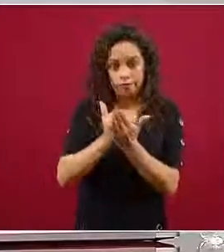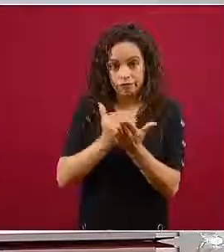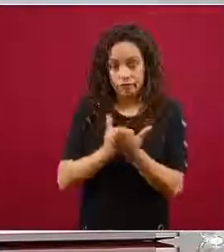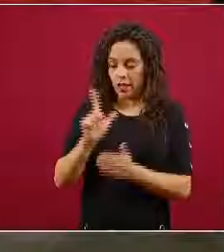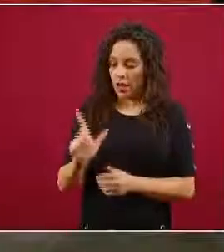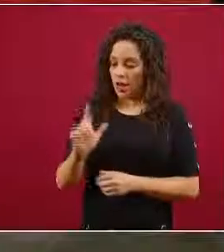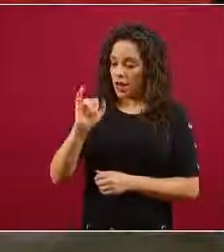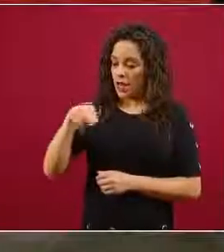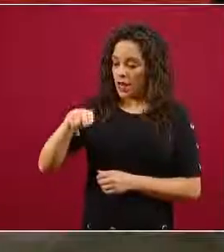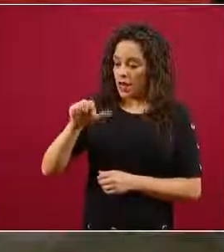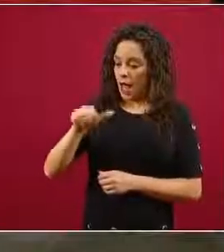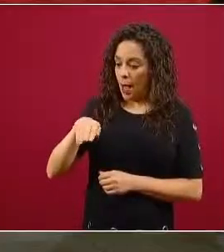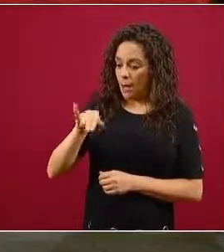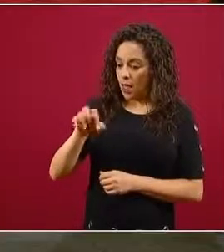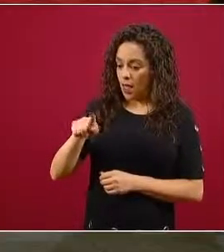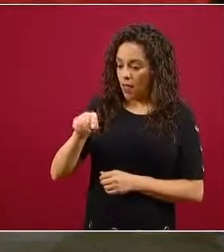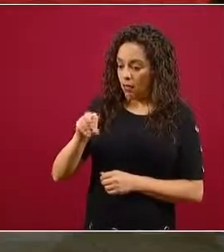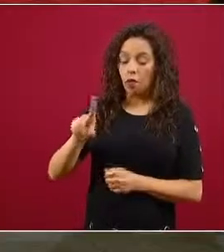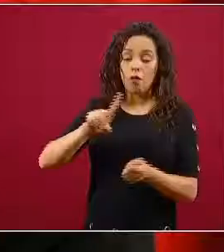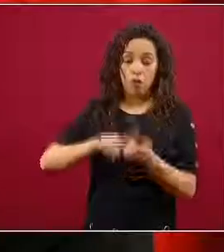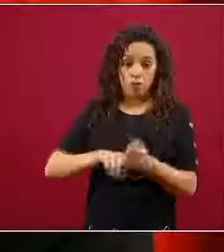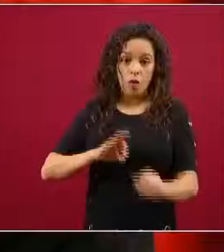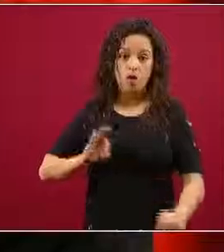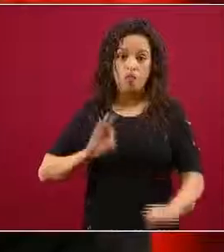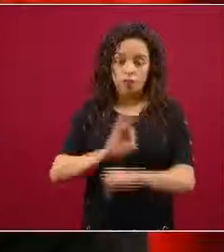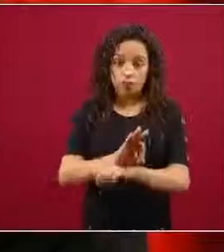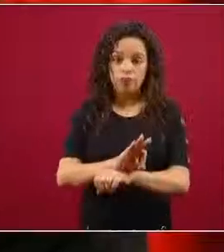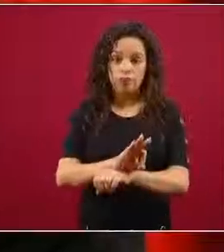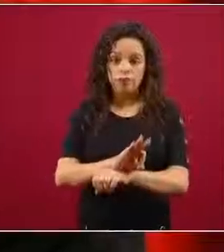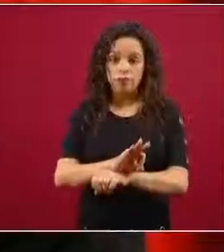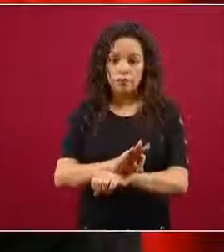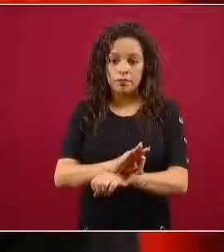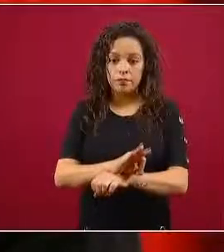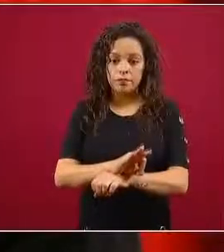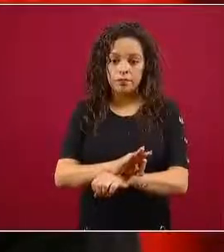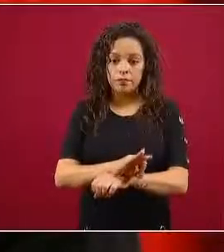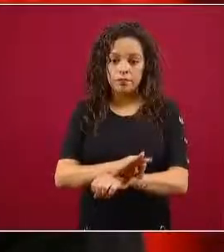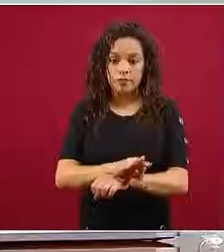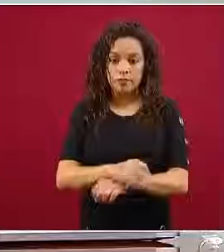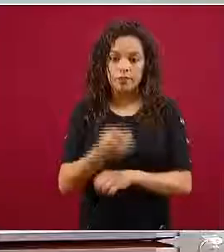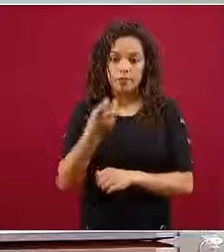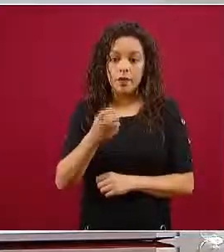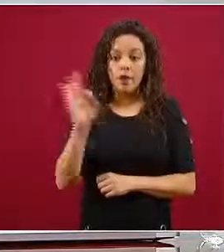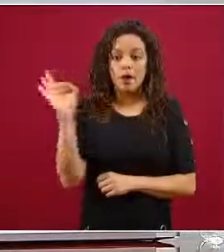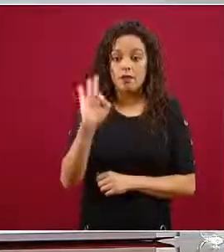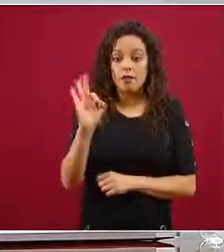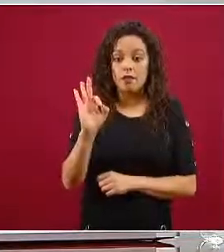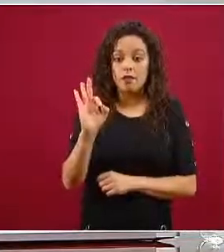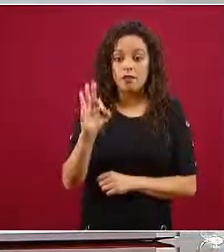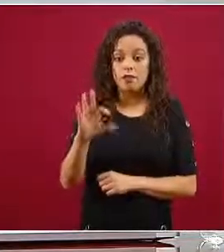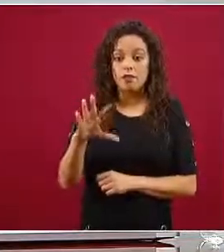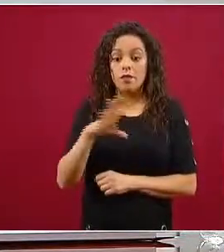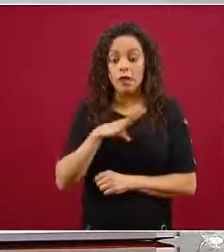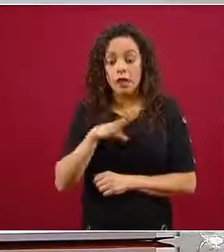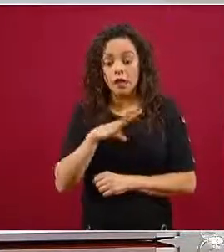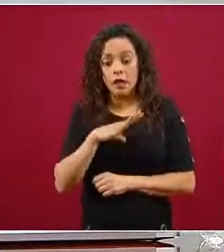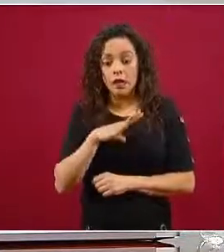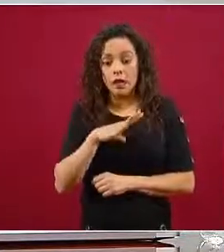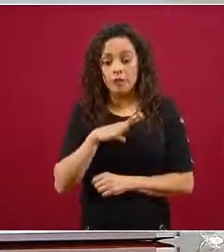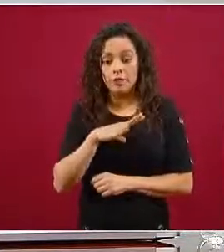también protegen de cierta forma con este supuesto de que hubiese alguien que